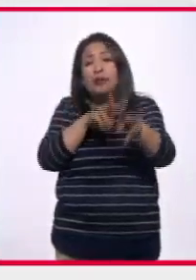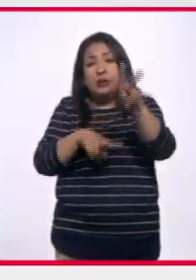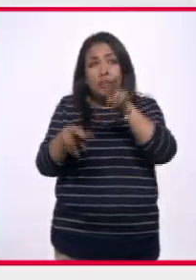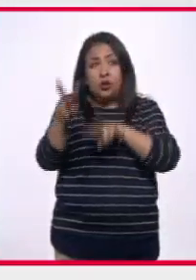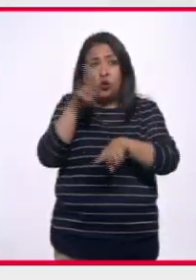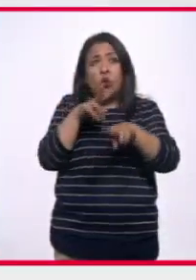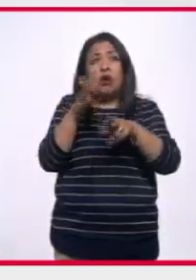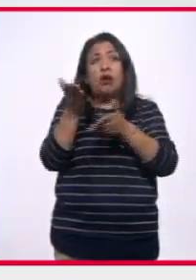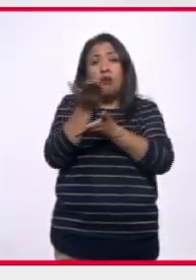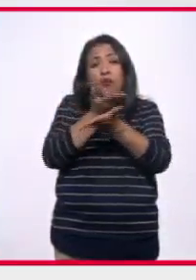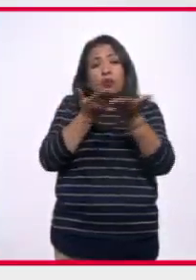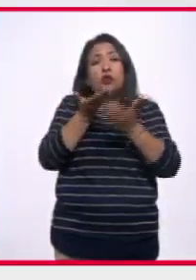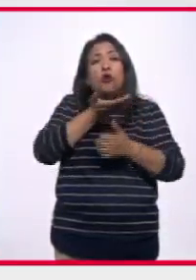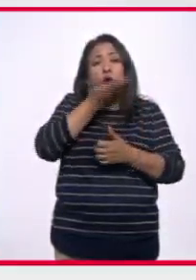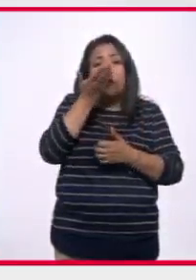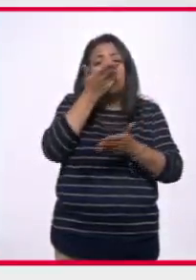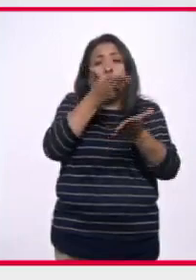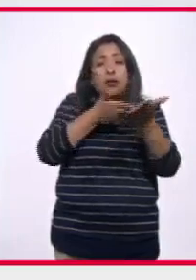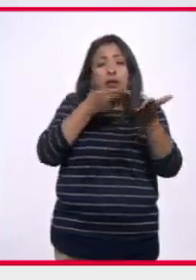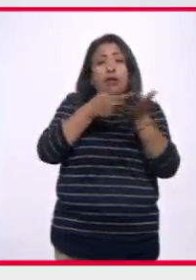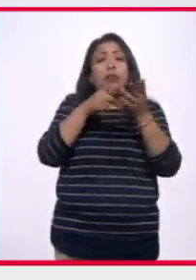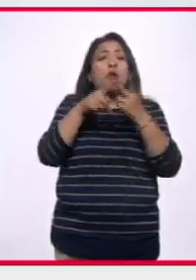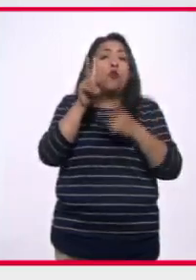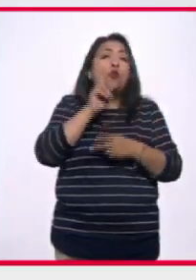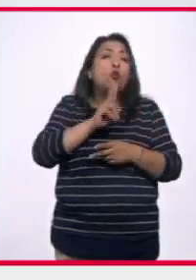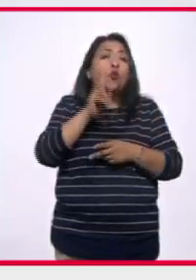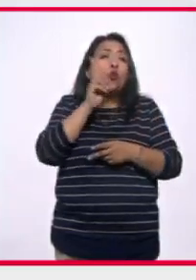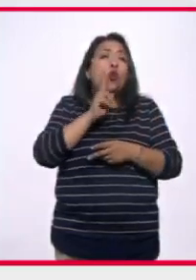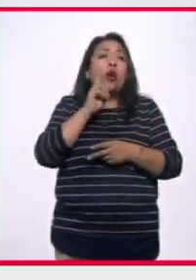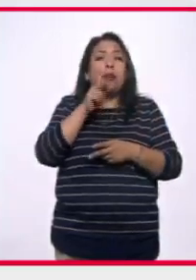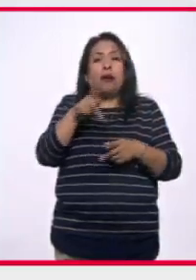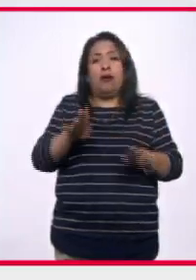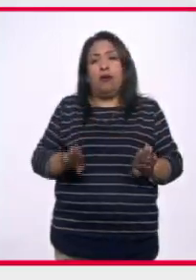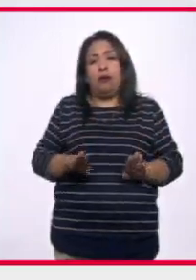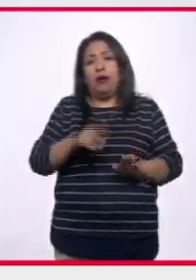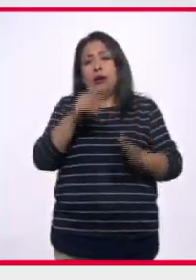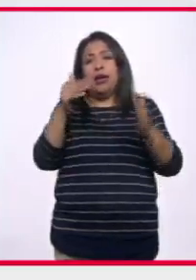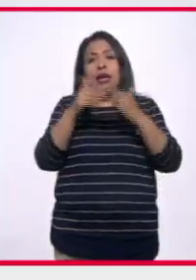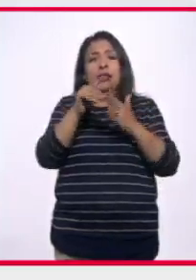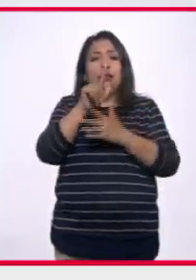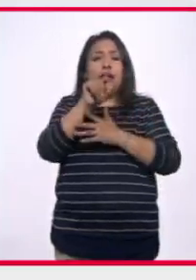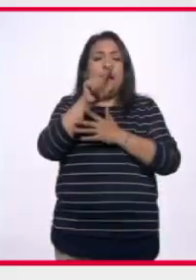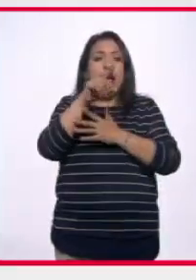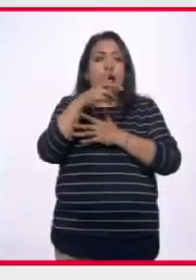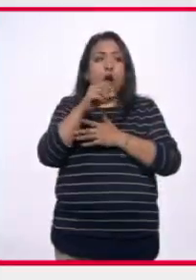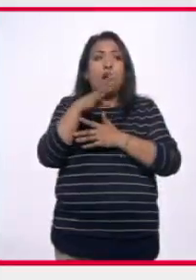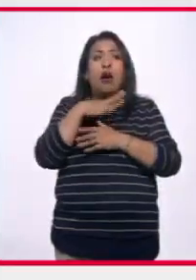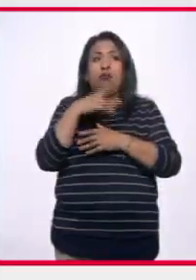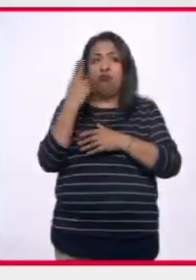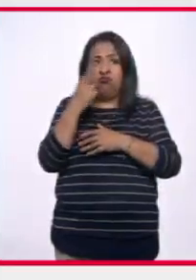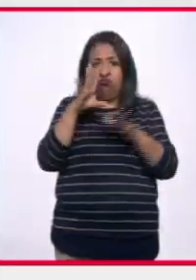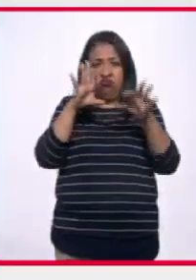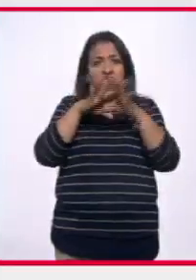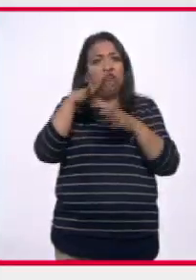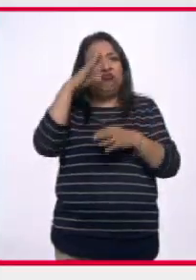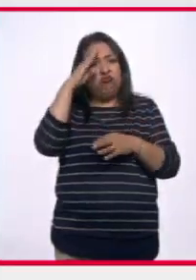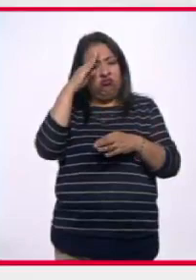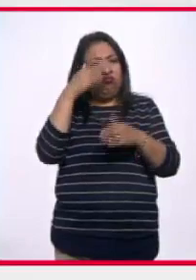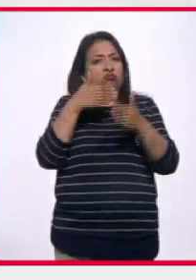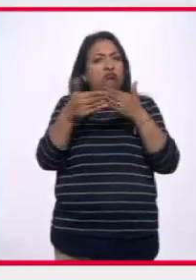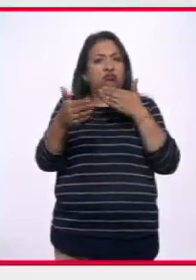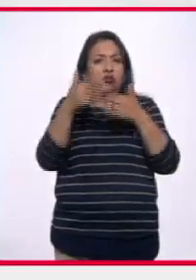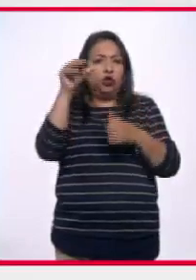que combina la tradición de los talleres y la experimentación que ha caracterizado a la casa del lago con las necesidades y reflexiones